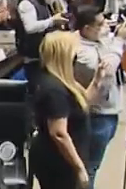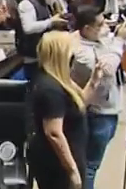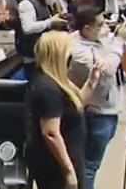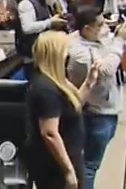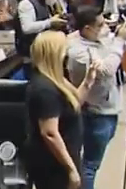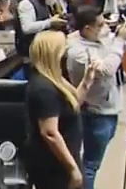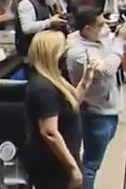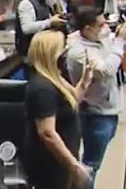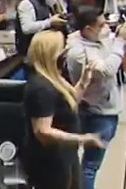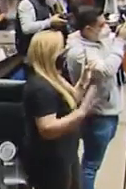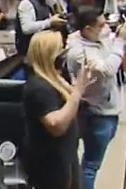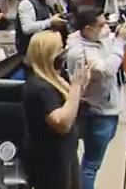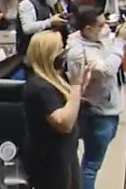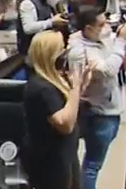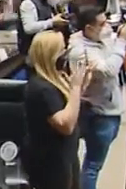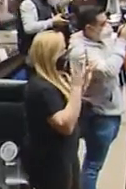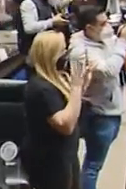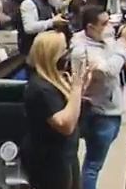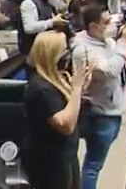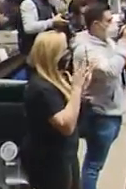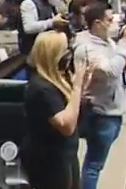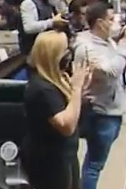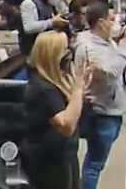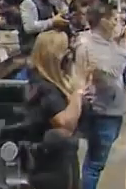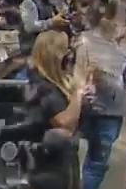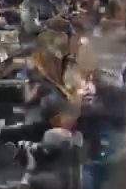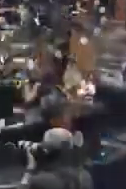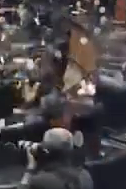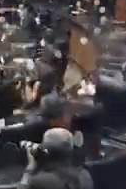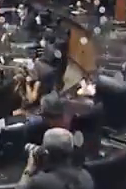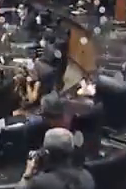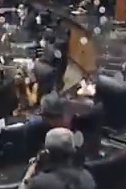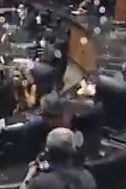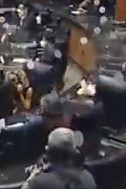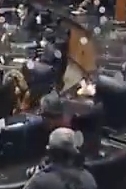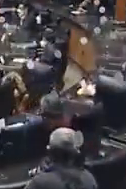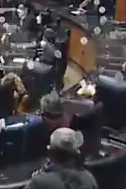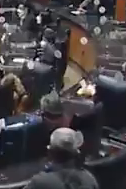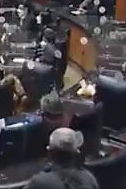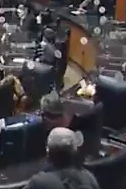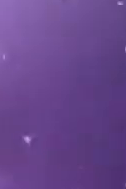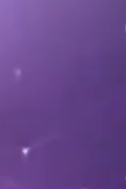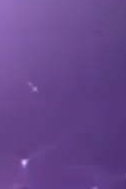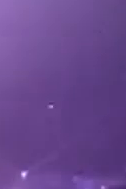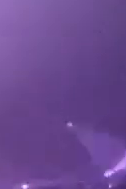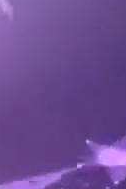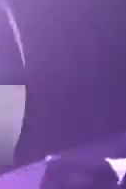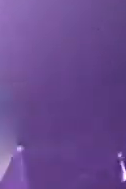parlamento acuden con la representación de las 5 circunscripciones electorales del país.